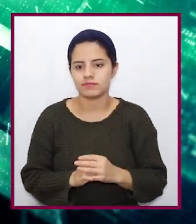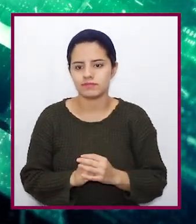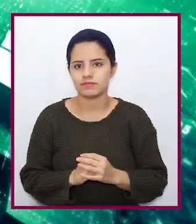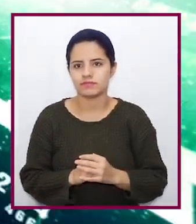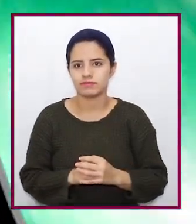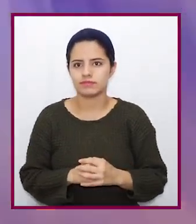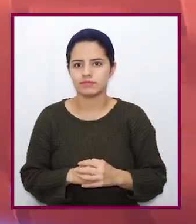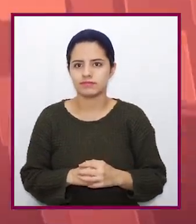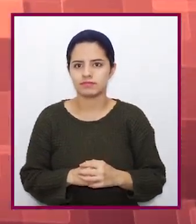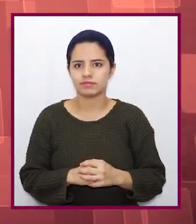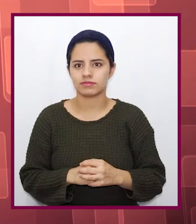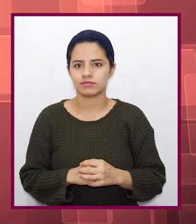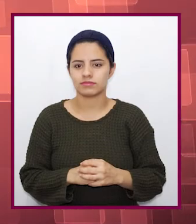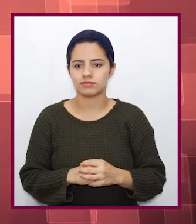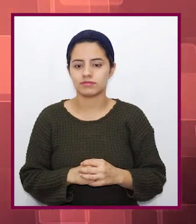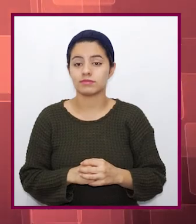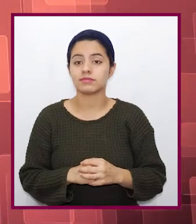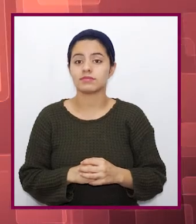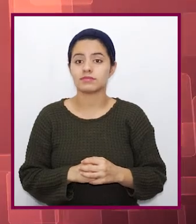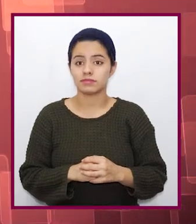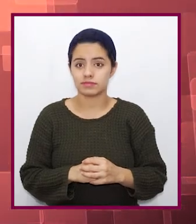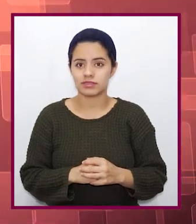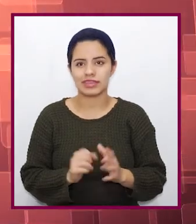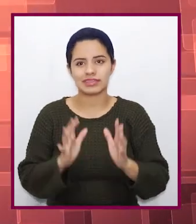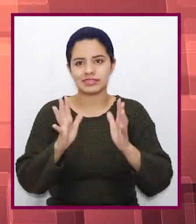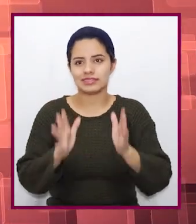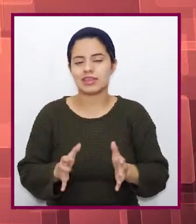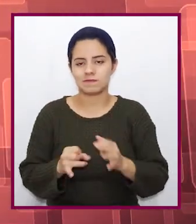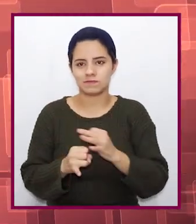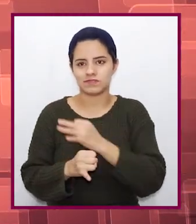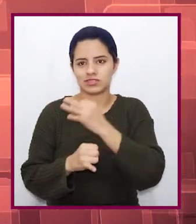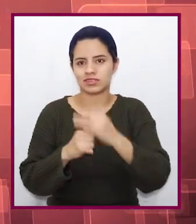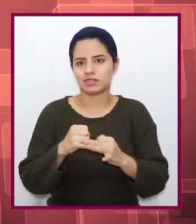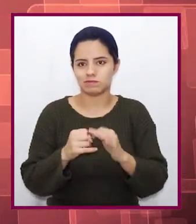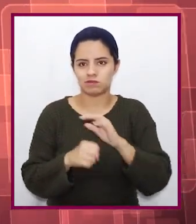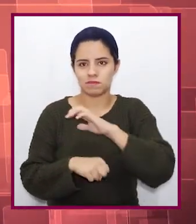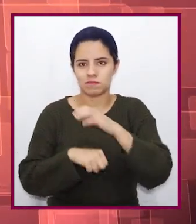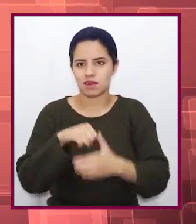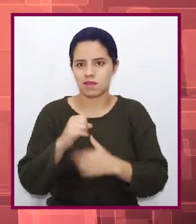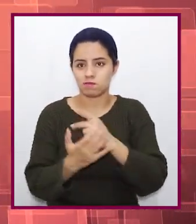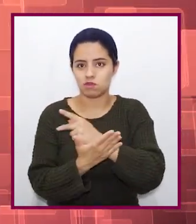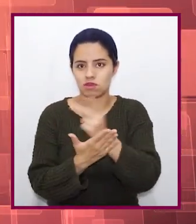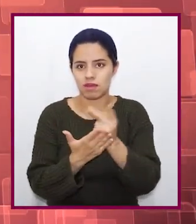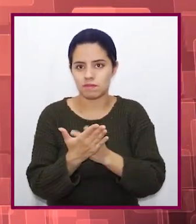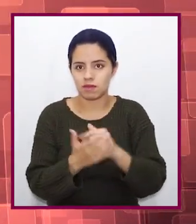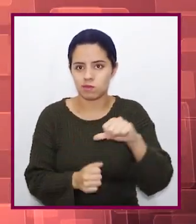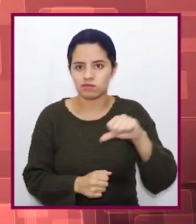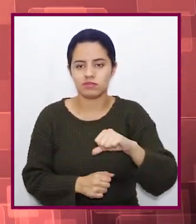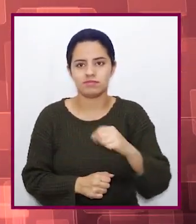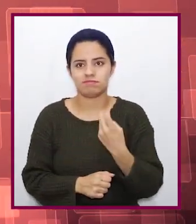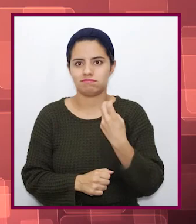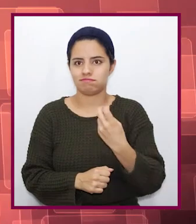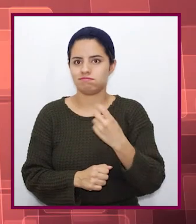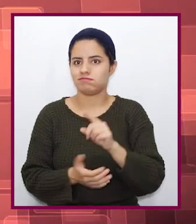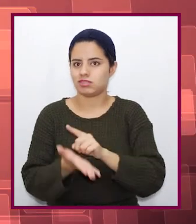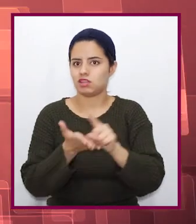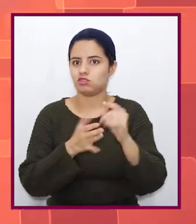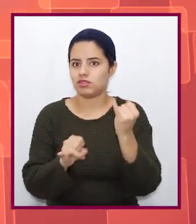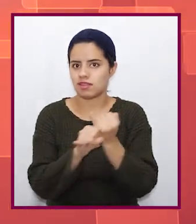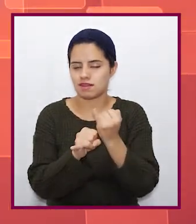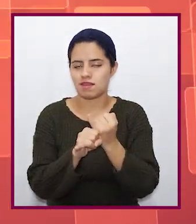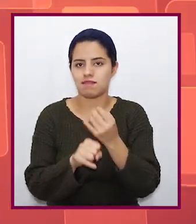días. Beatboxers, hemos llegado al final de nuestro programa de hoy. Estuvo bueno esto de los derechos digitales,